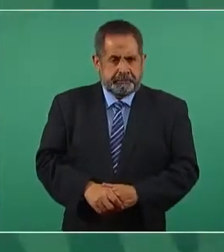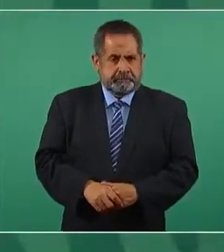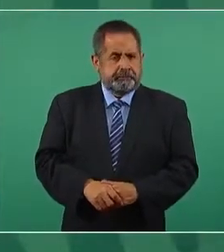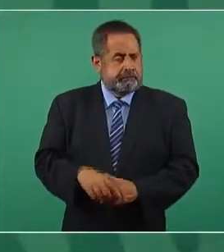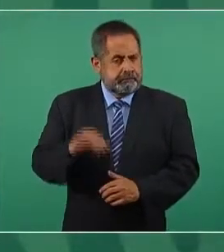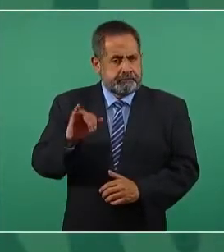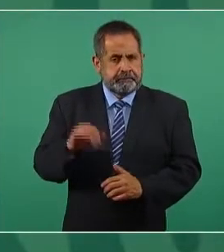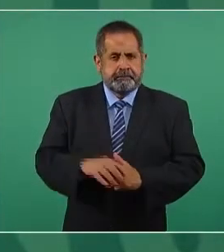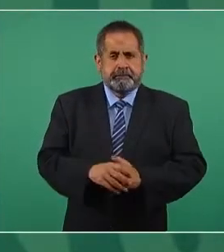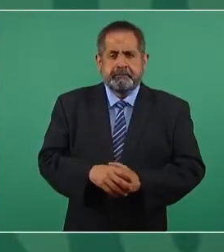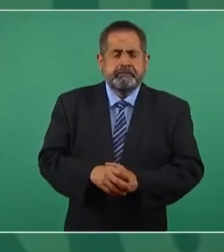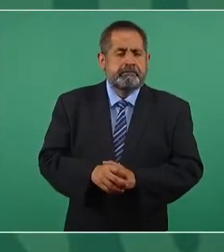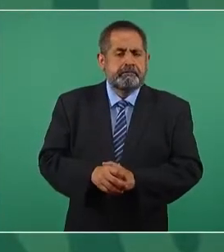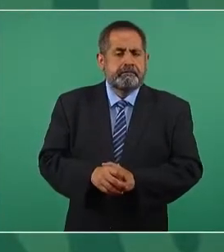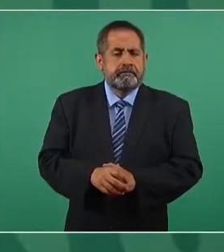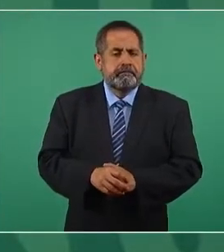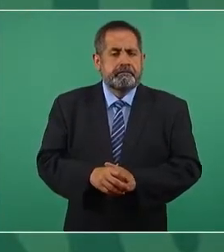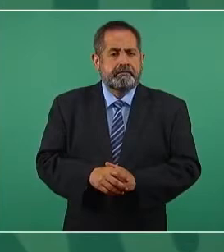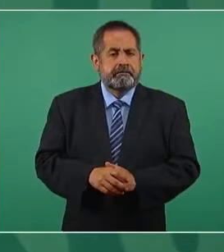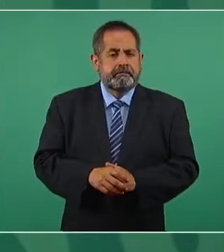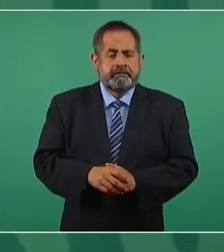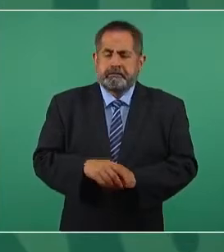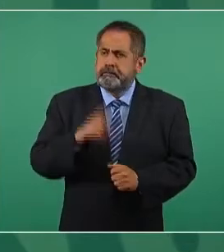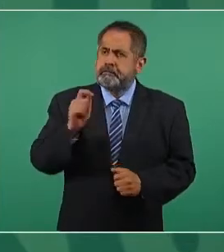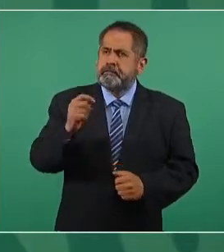en la época,